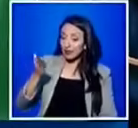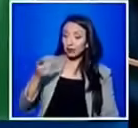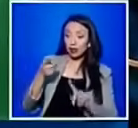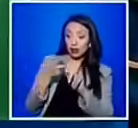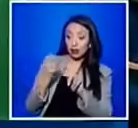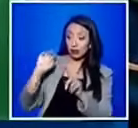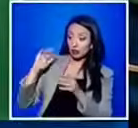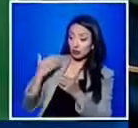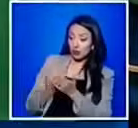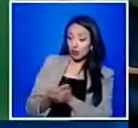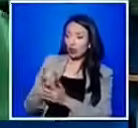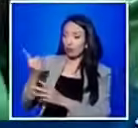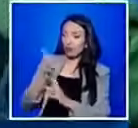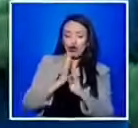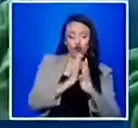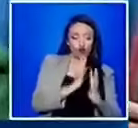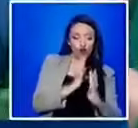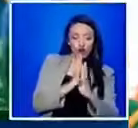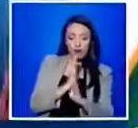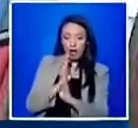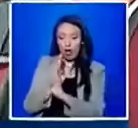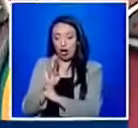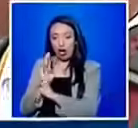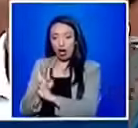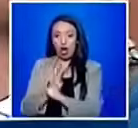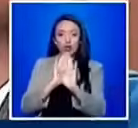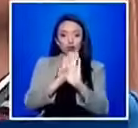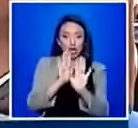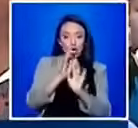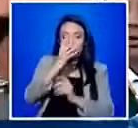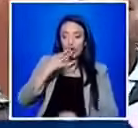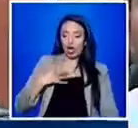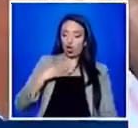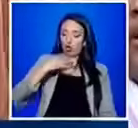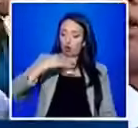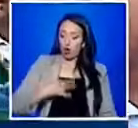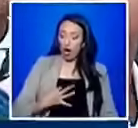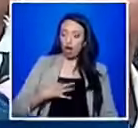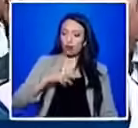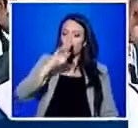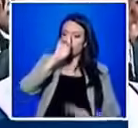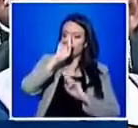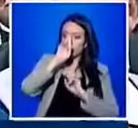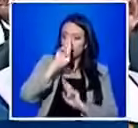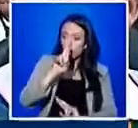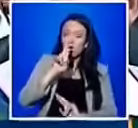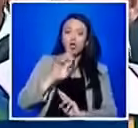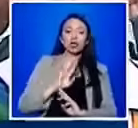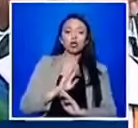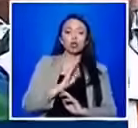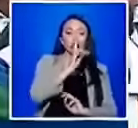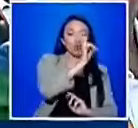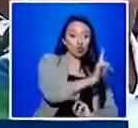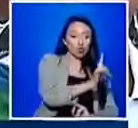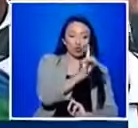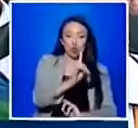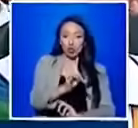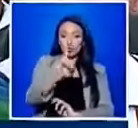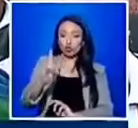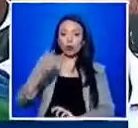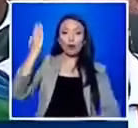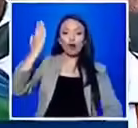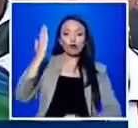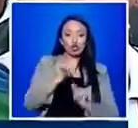llegamos, los tienen formados, los tienen bien ubicados, con todo el respeto, con cada grado, con su